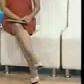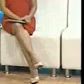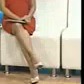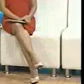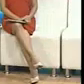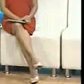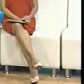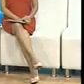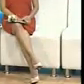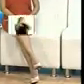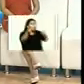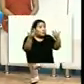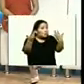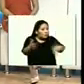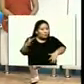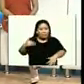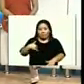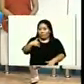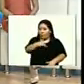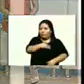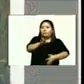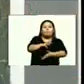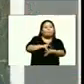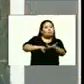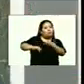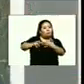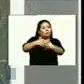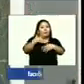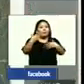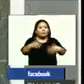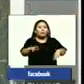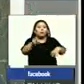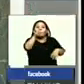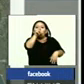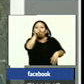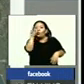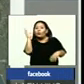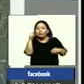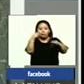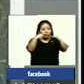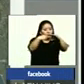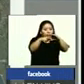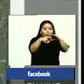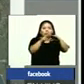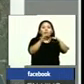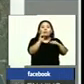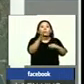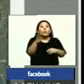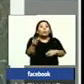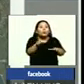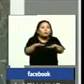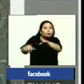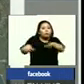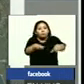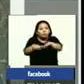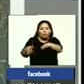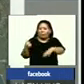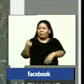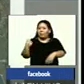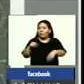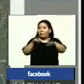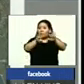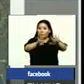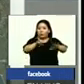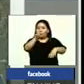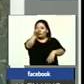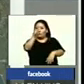Bien, y el Ministerio de Medio Ambiente y Recursos Naturales a través de su cuenta de Twitter ha compartido la magnitud del sismo que se registró a las